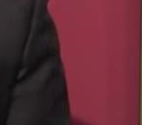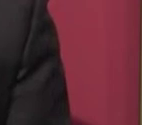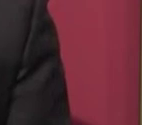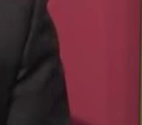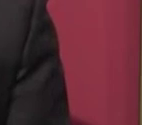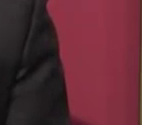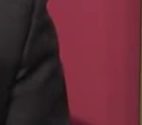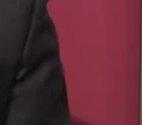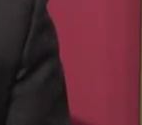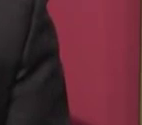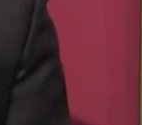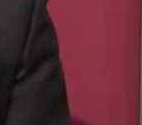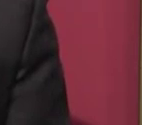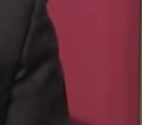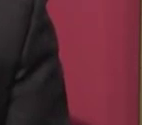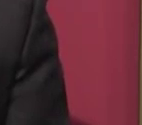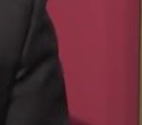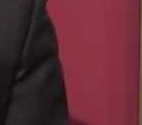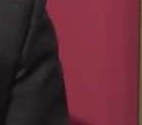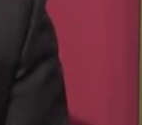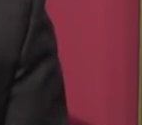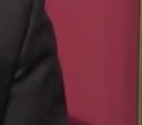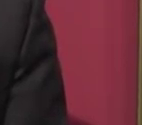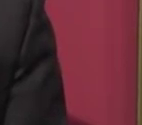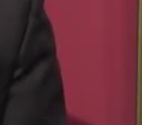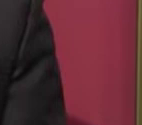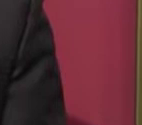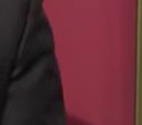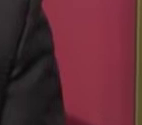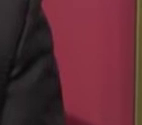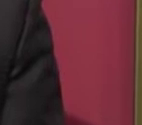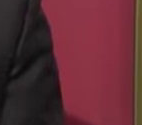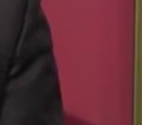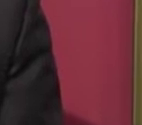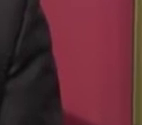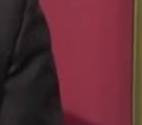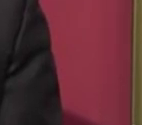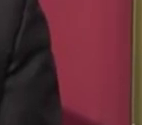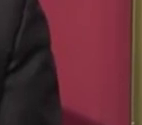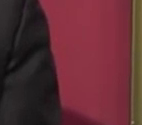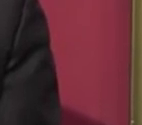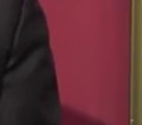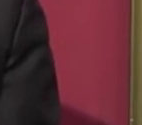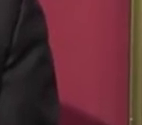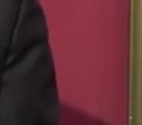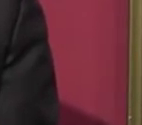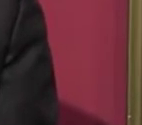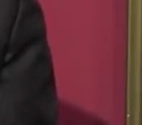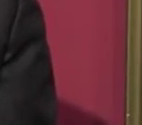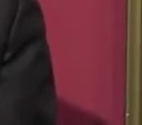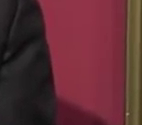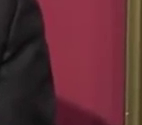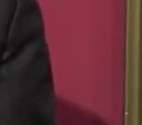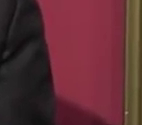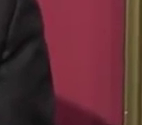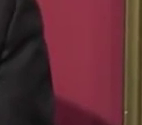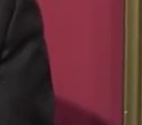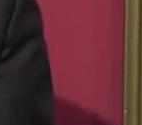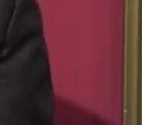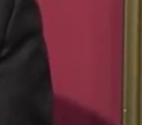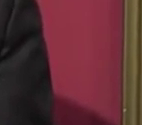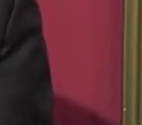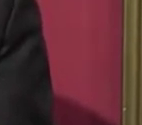ido si no me mostráis el sueño una sola sentencia hay para vosotros